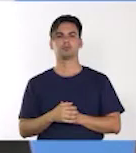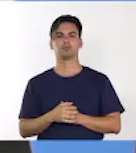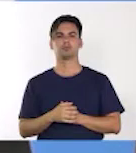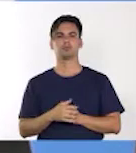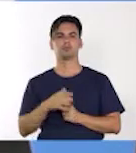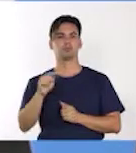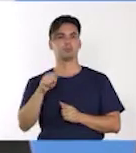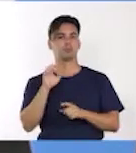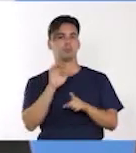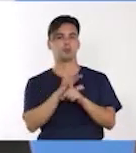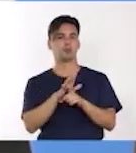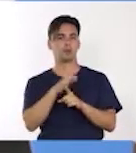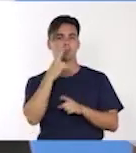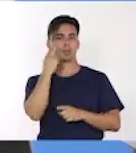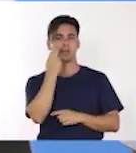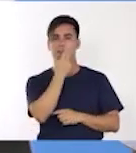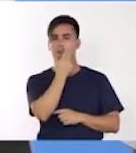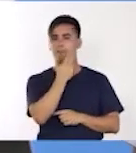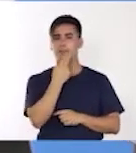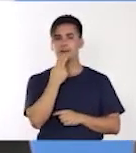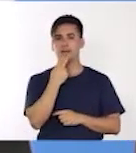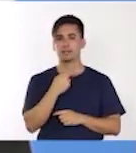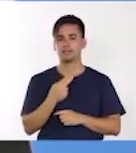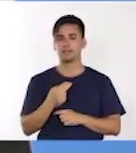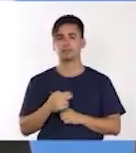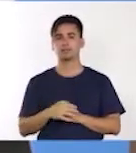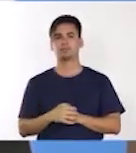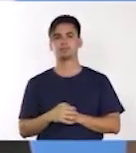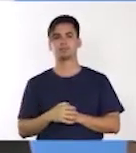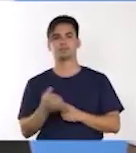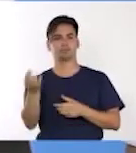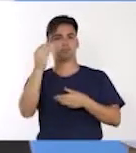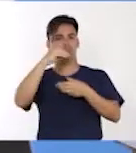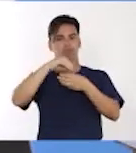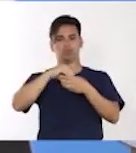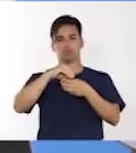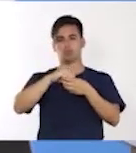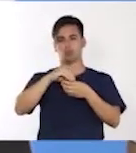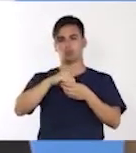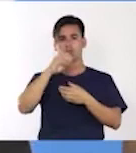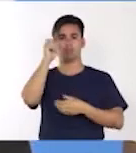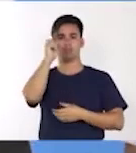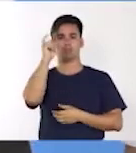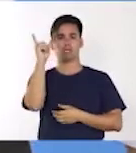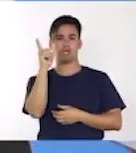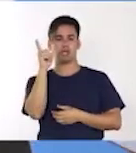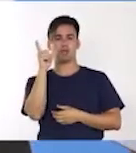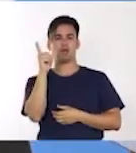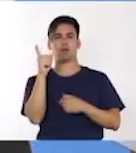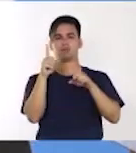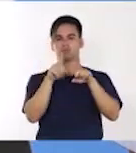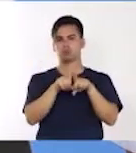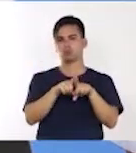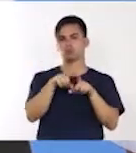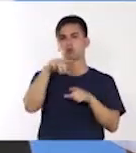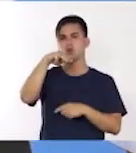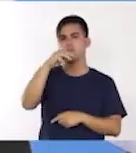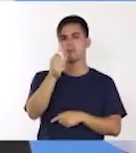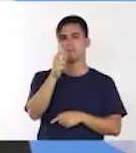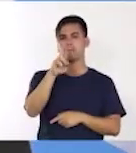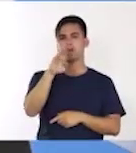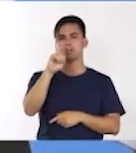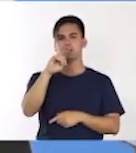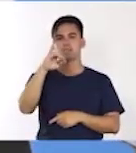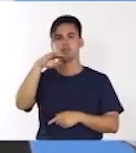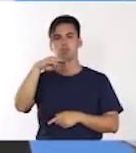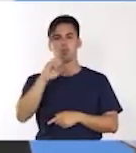partiendo de Martí, se va a articular, se va a introducir las ideas